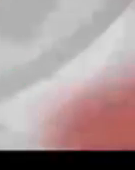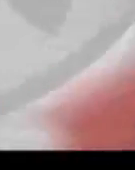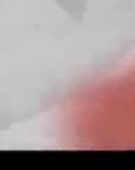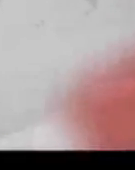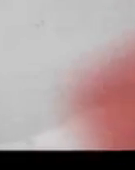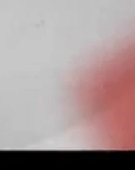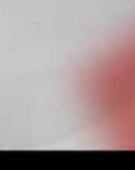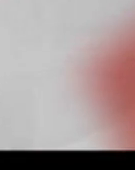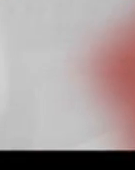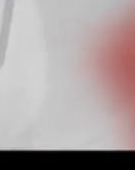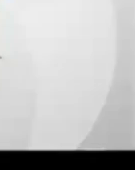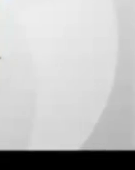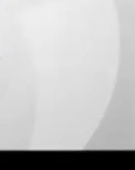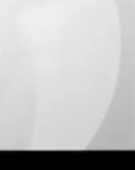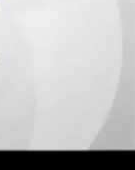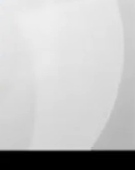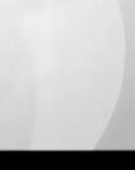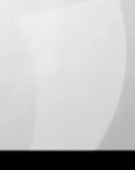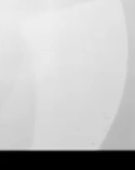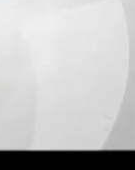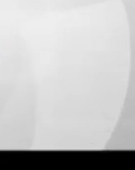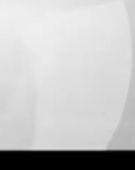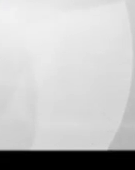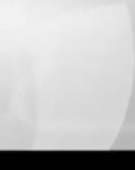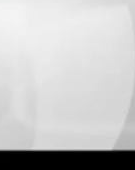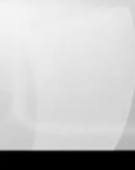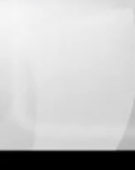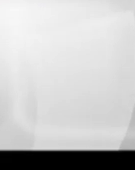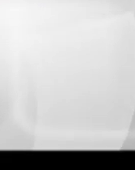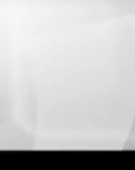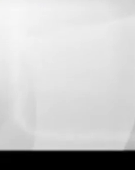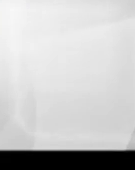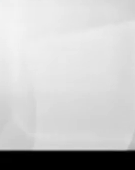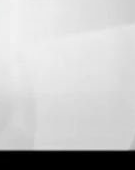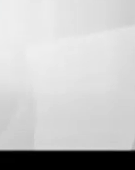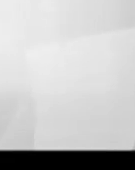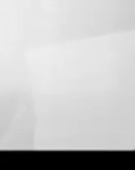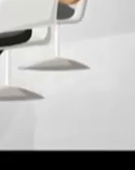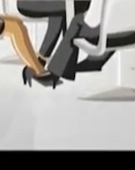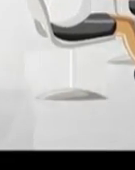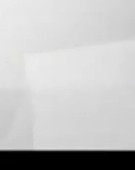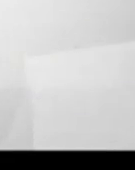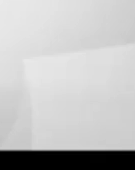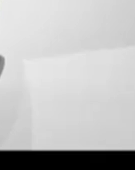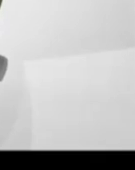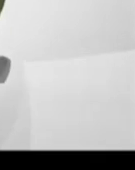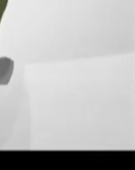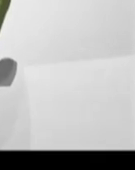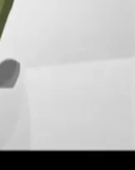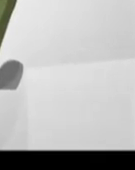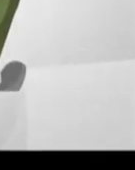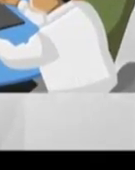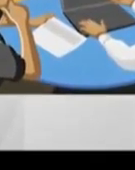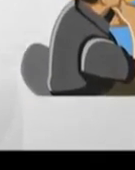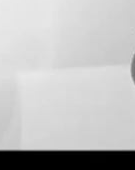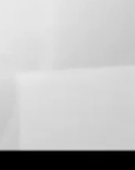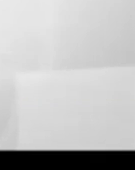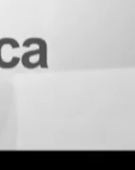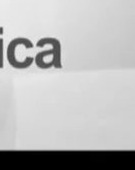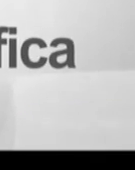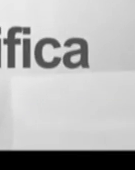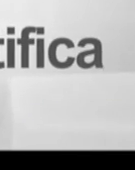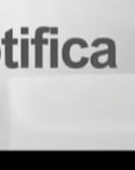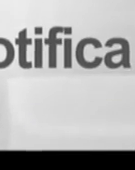comunicación. Paso 5. Una vez que el Pleno del Cordicom emite el informe vinculante, genera la resolución final